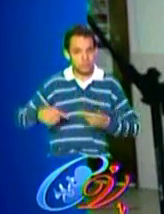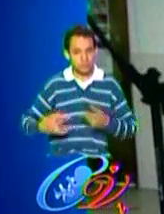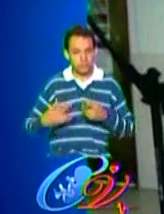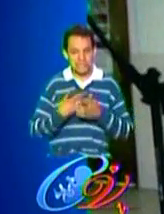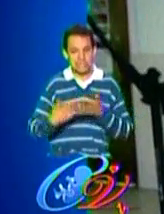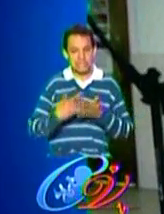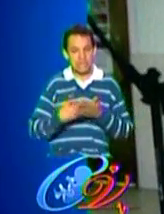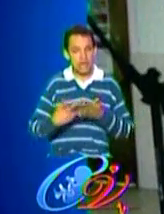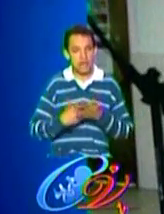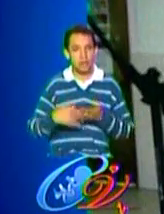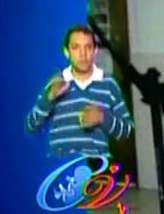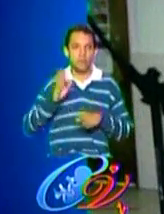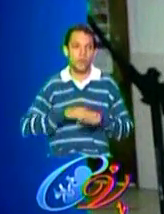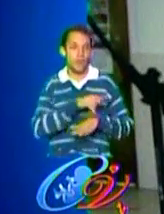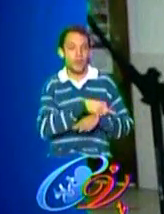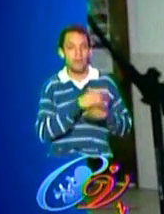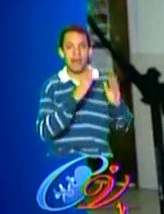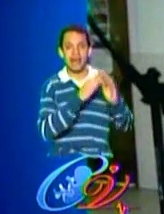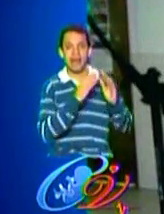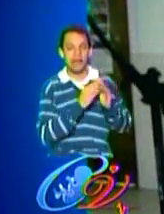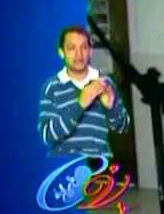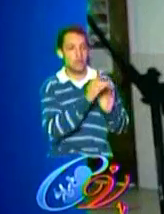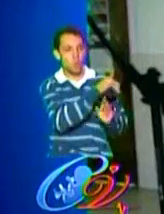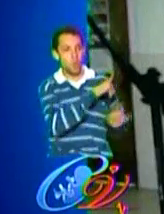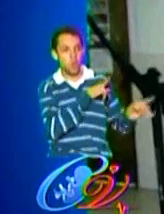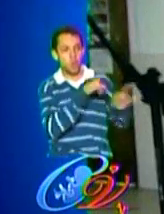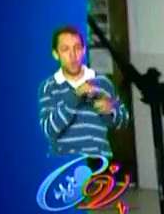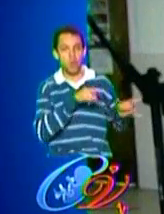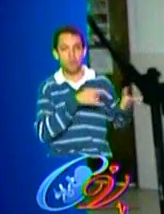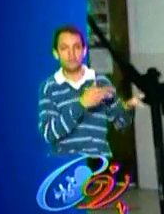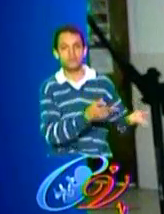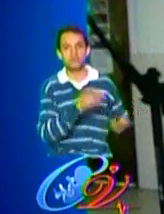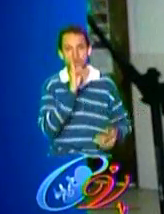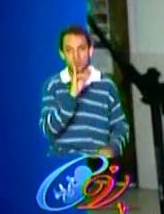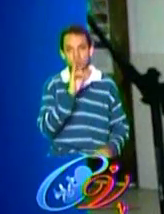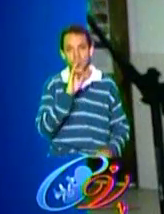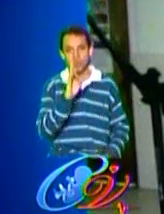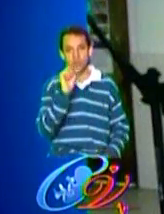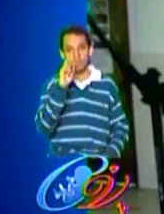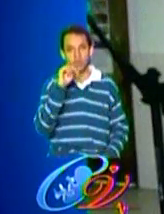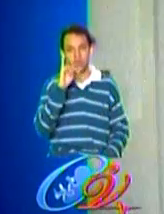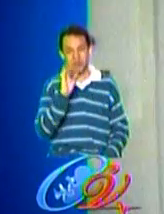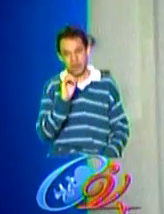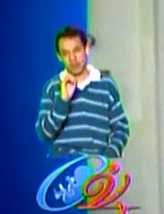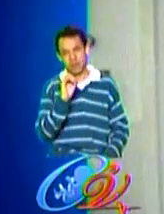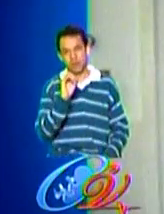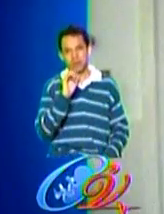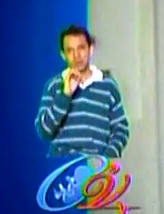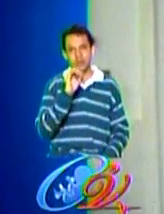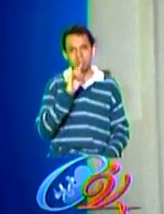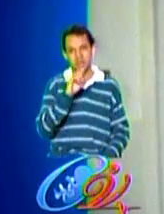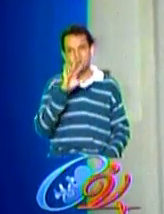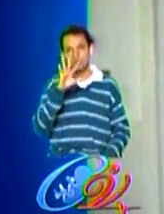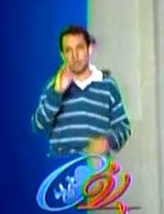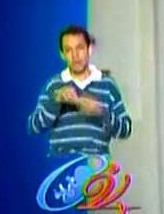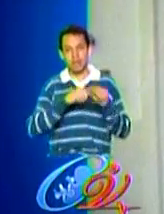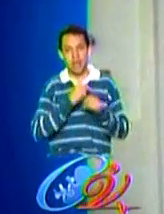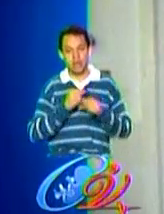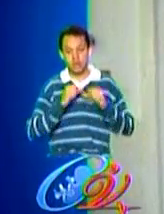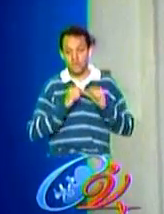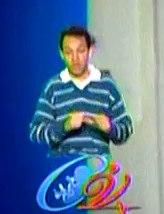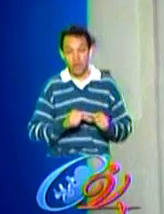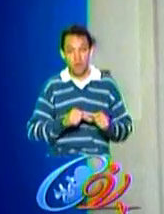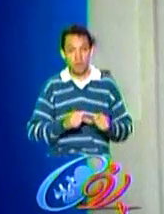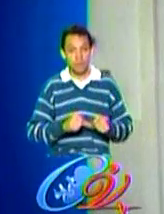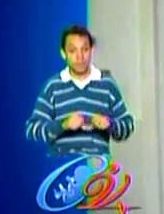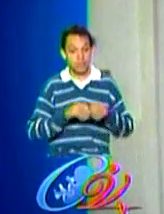y ahí vimos que tenía uranio muy alto. El uranio tiene una vida media de 150 años, es muy difícil degradarlo, nos tocó